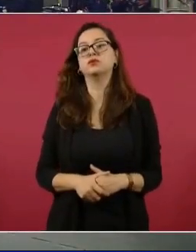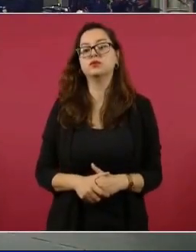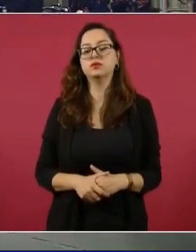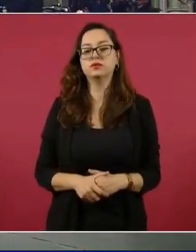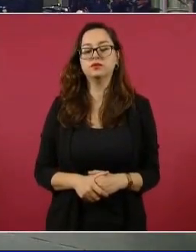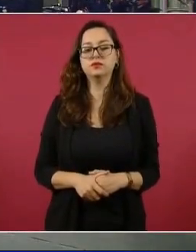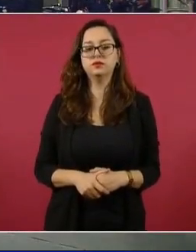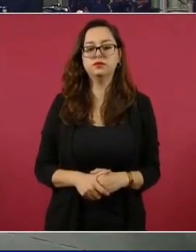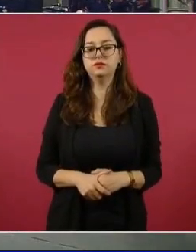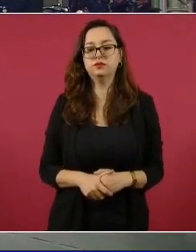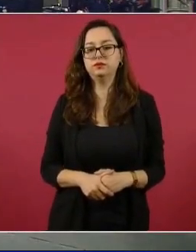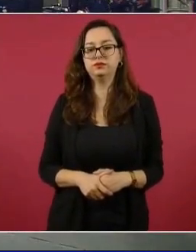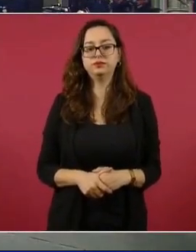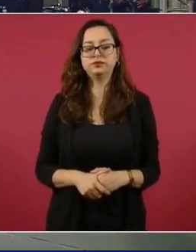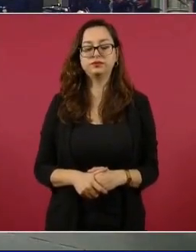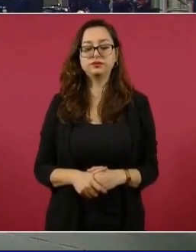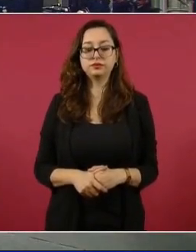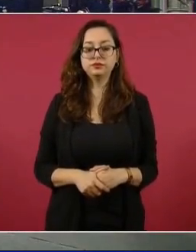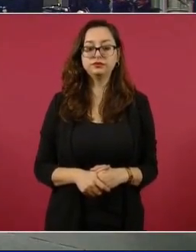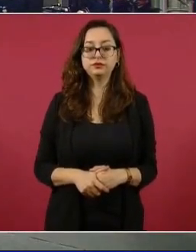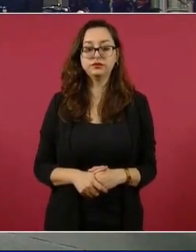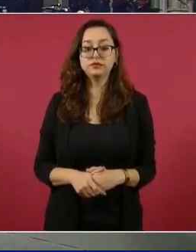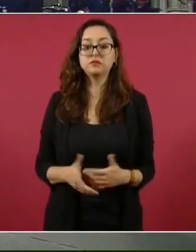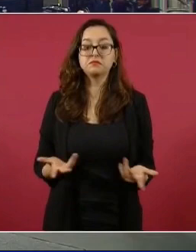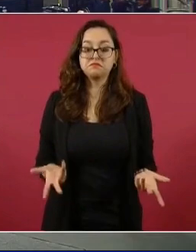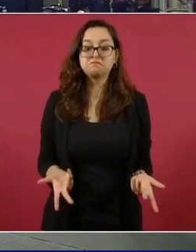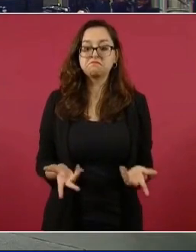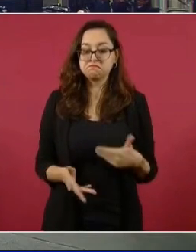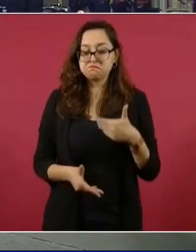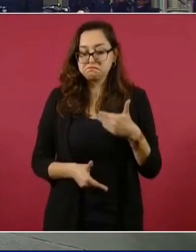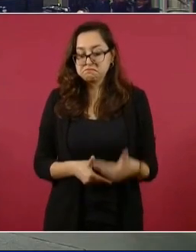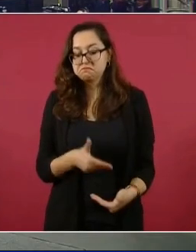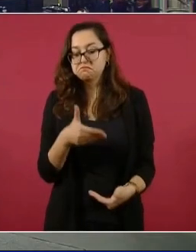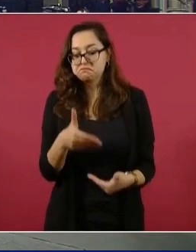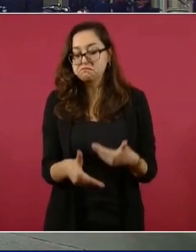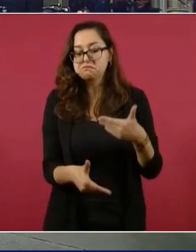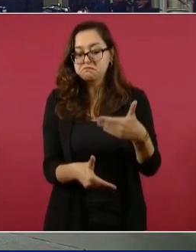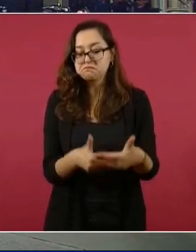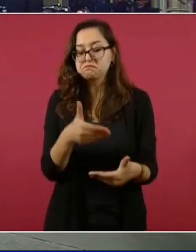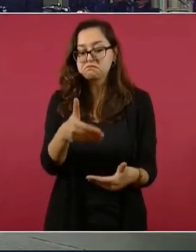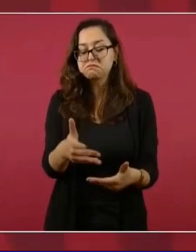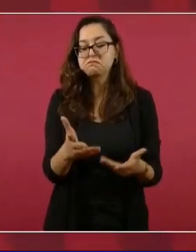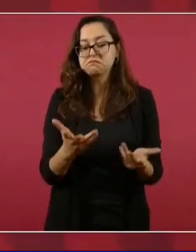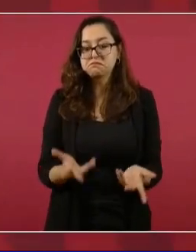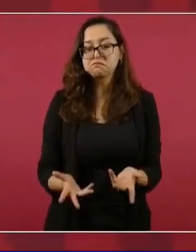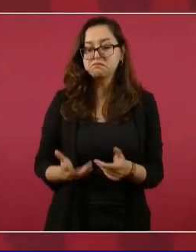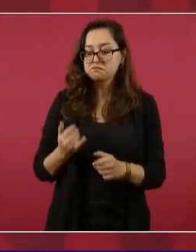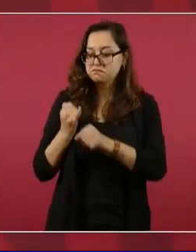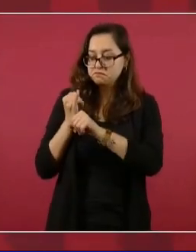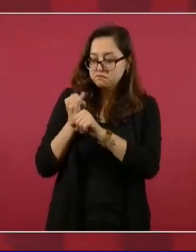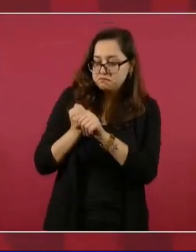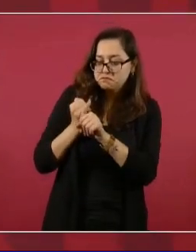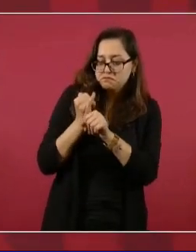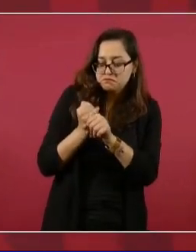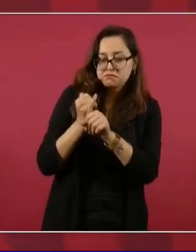avanzando bastante en el esclarecimiento de estos lamentables hechos